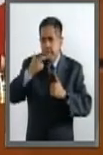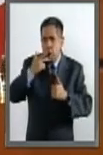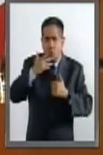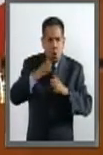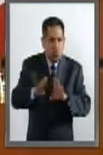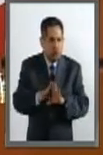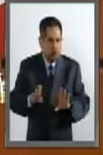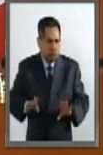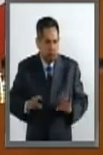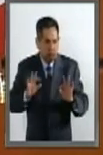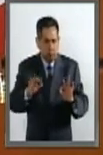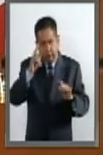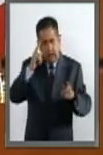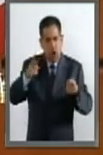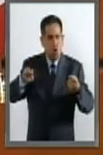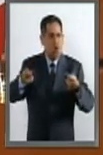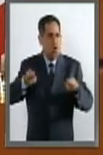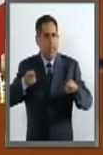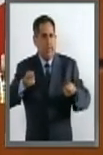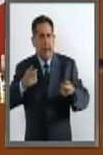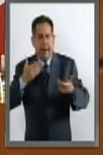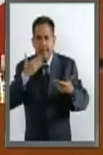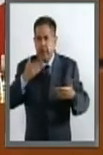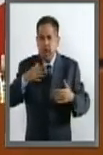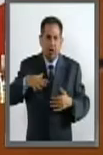condiciones de gobernabilidad.